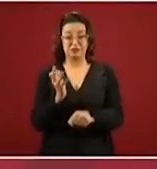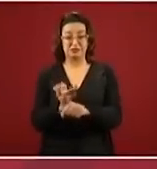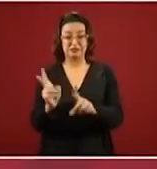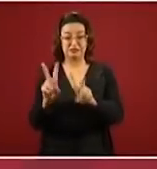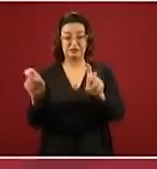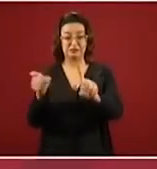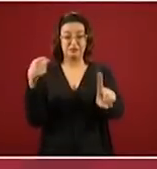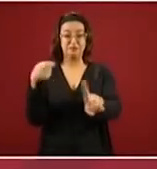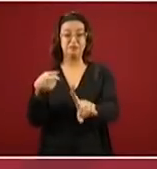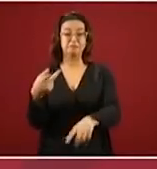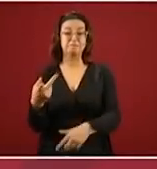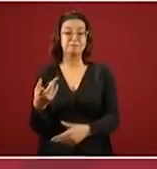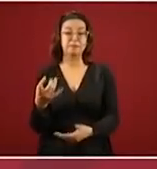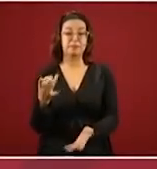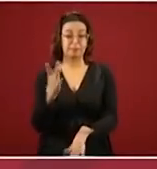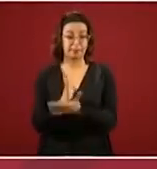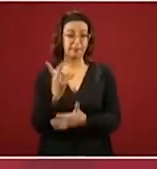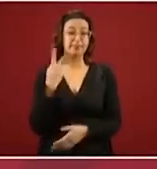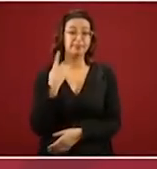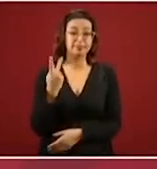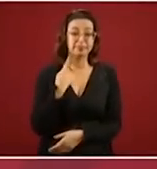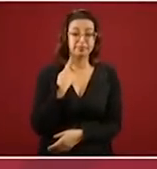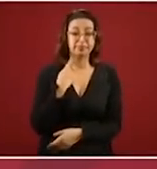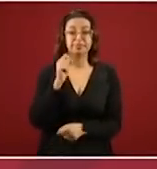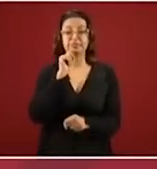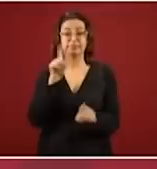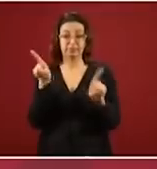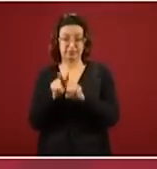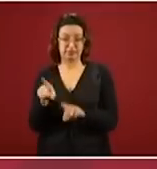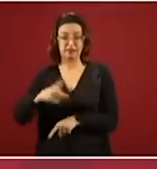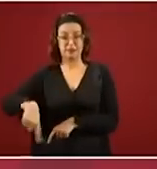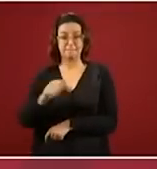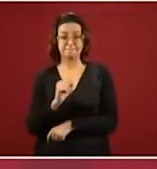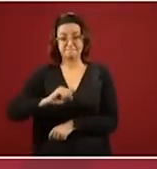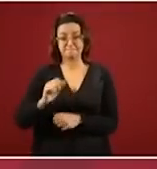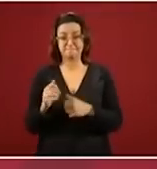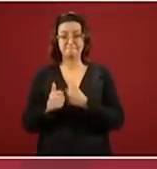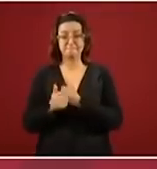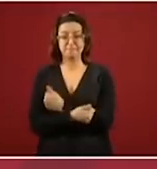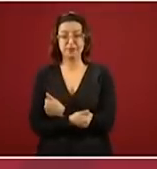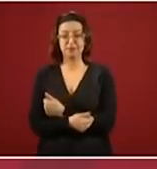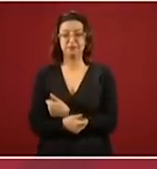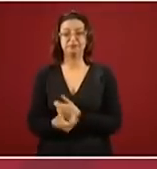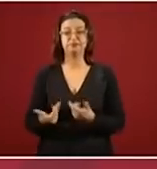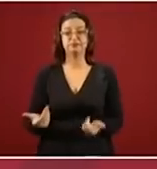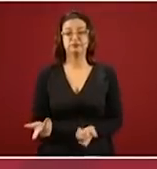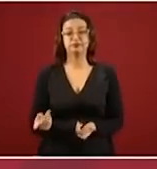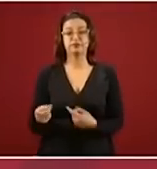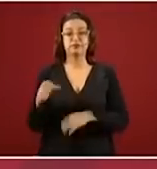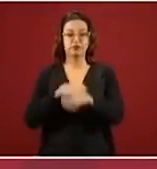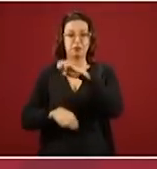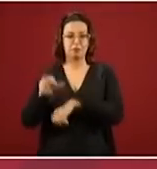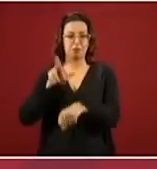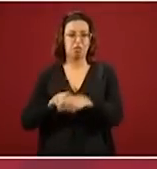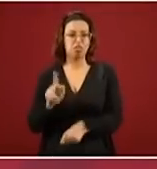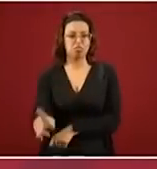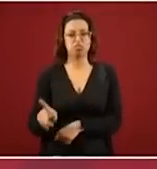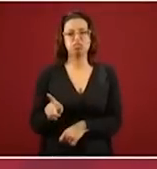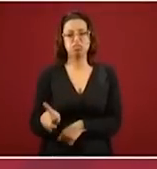con políticos también lo aclaro sino con traficantes de influencias que se hacían pasar como empresarios